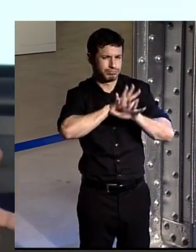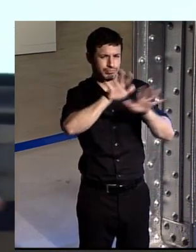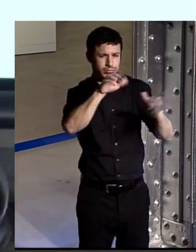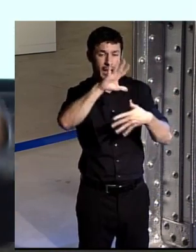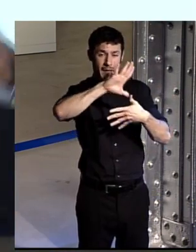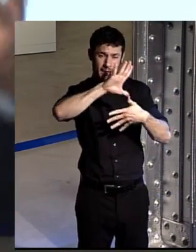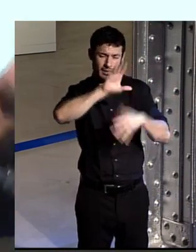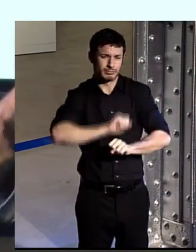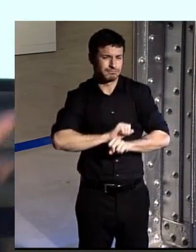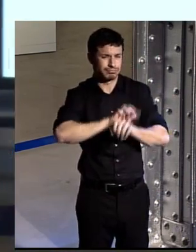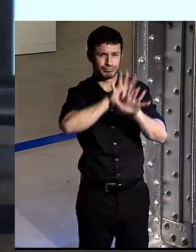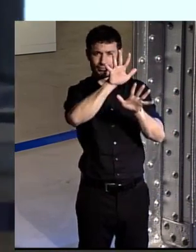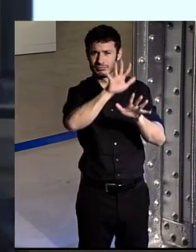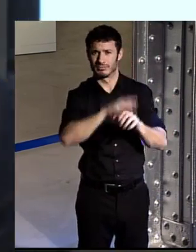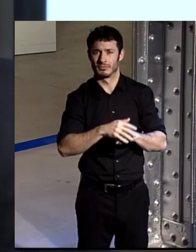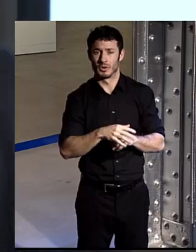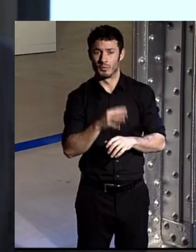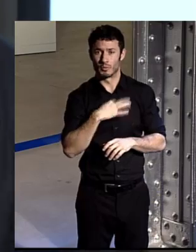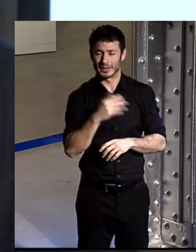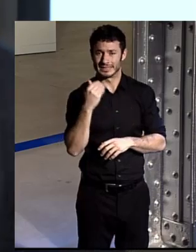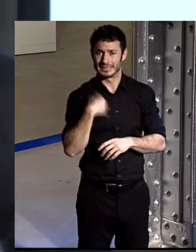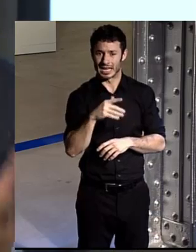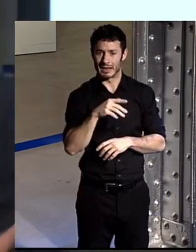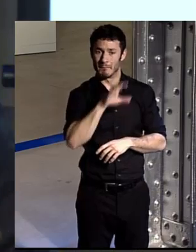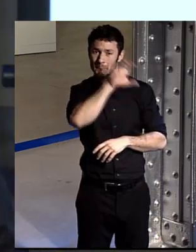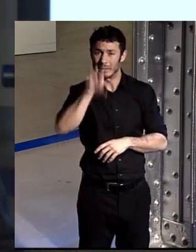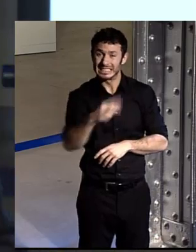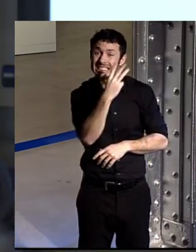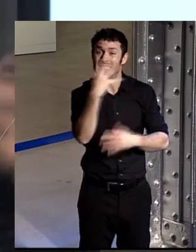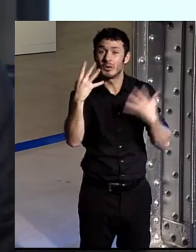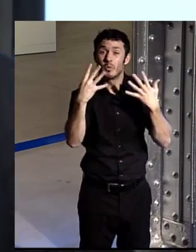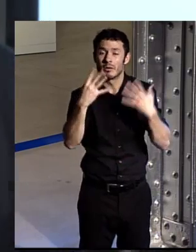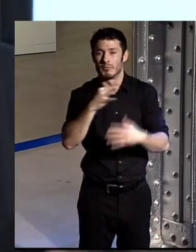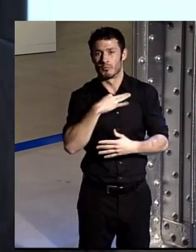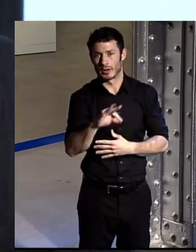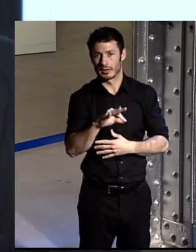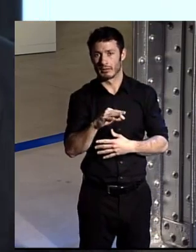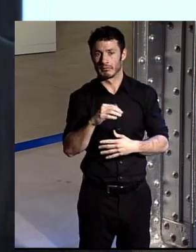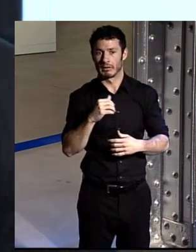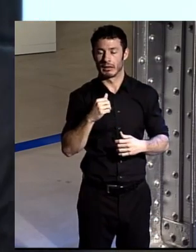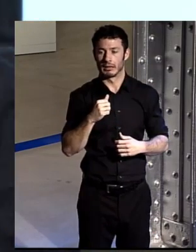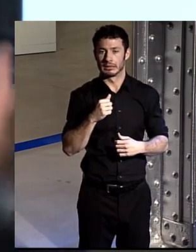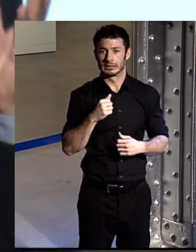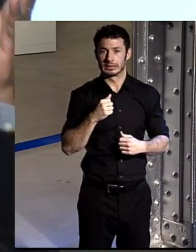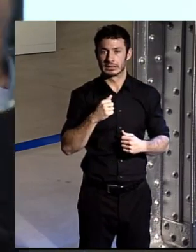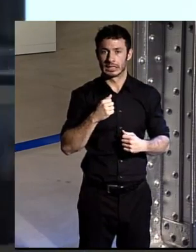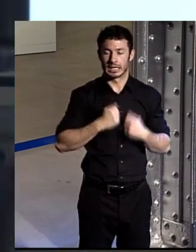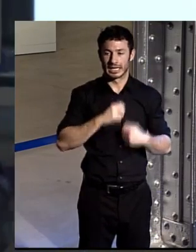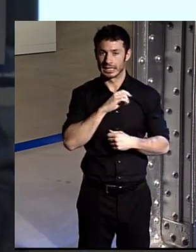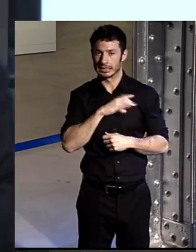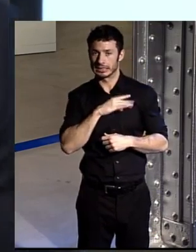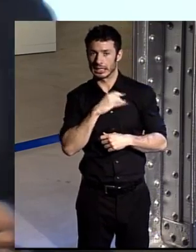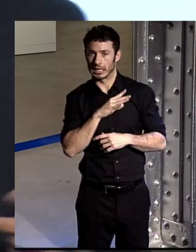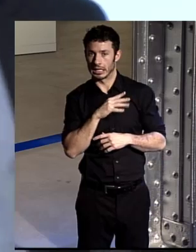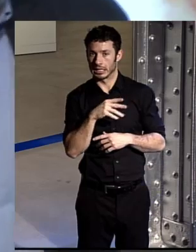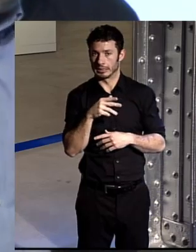continente americano. Se calcula que ya puede estar en 39 países y que probablemente, excepto en Canadá y en Chile, acabe en